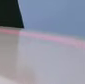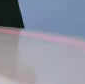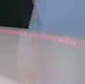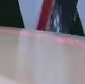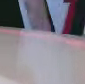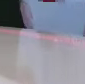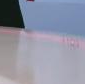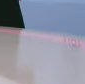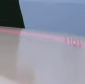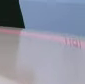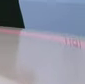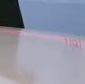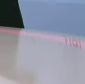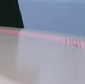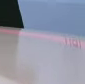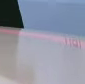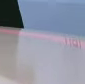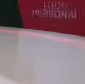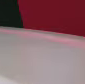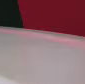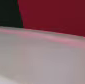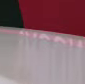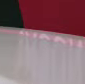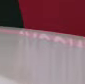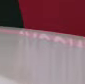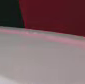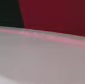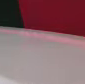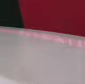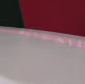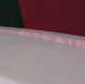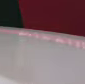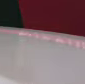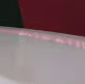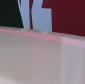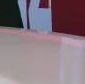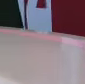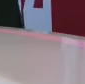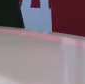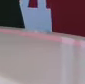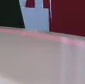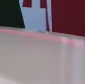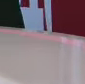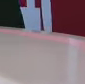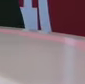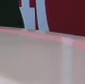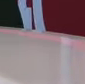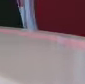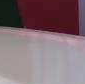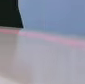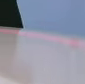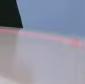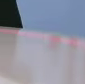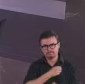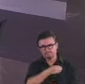supuesto. Bueno, y horas después fue el debate entre Xóchitl Gálvez, Claudia Sheinbaum y Jorge Álvarez Maínez.